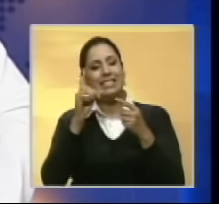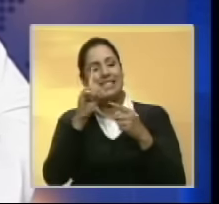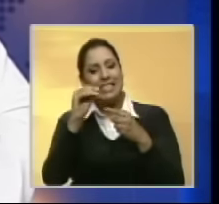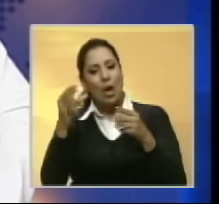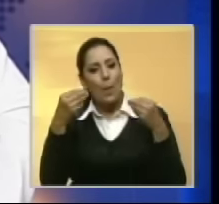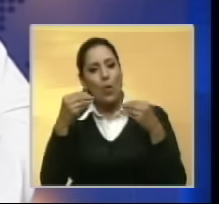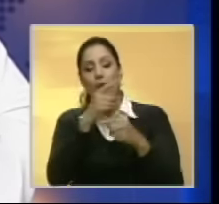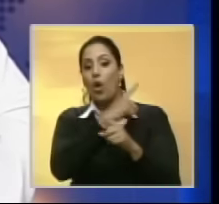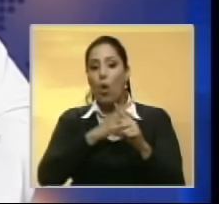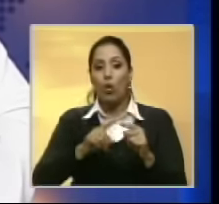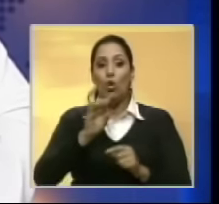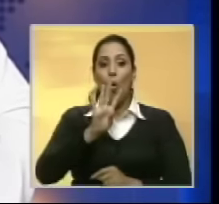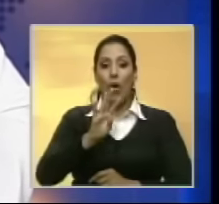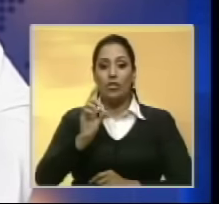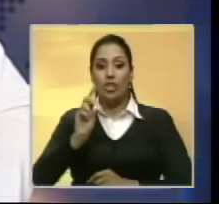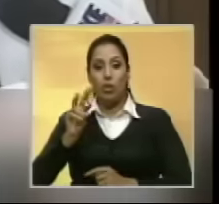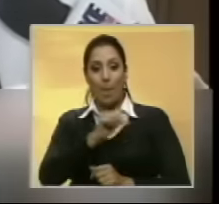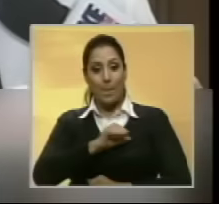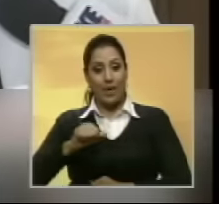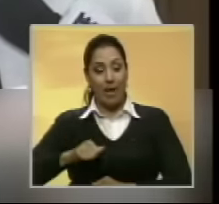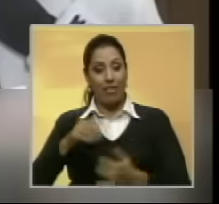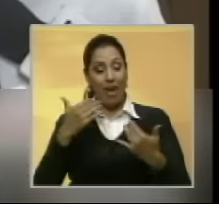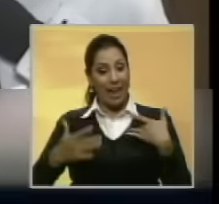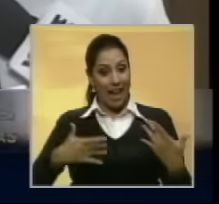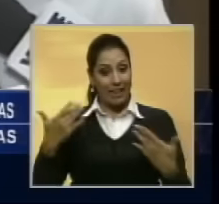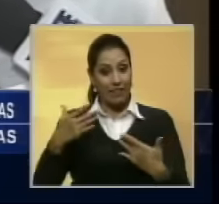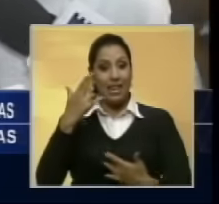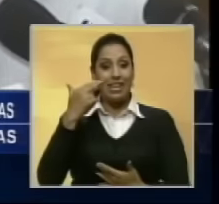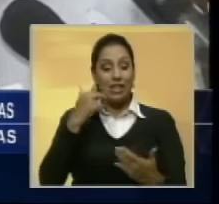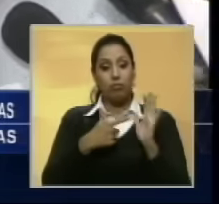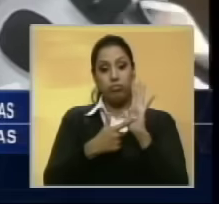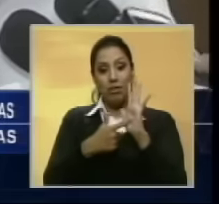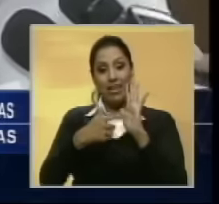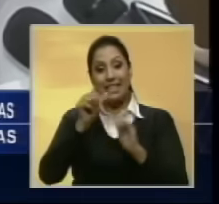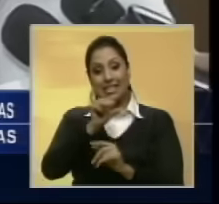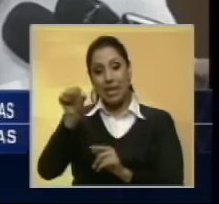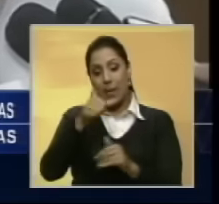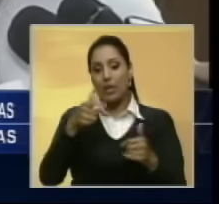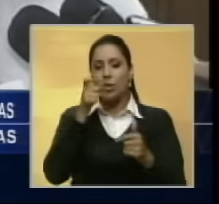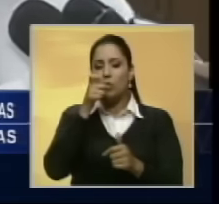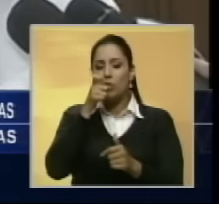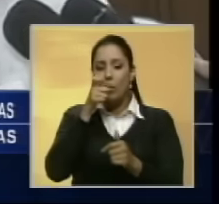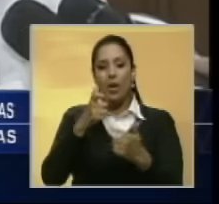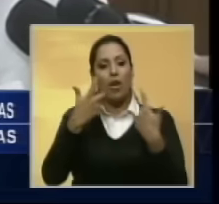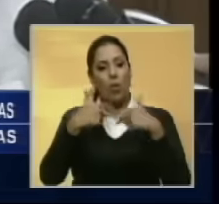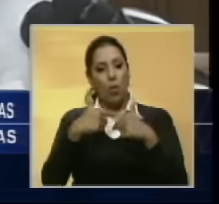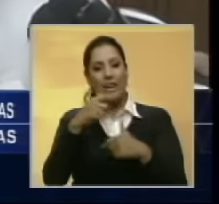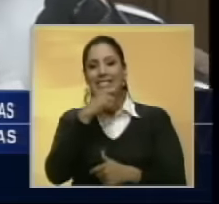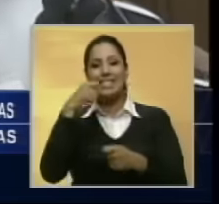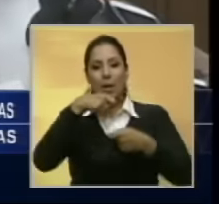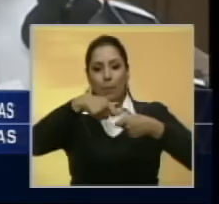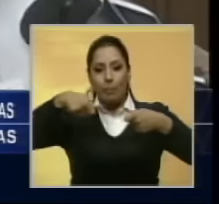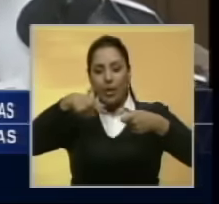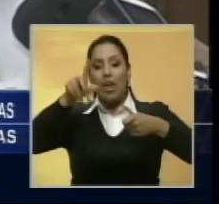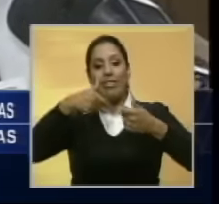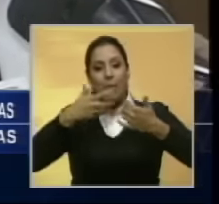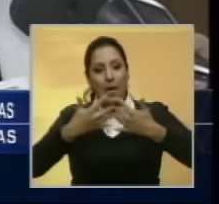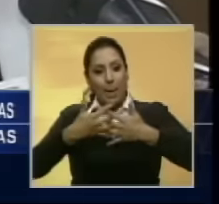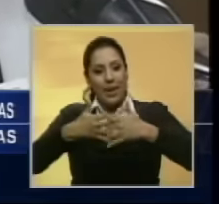y 402 privadas. Durante la actividad, Isturiz resaltó que esta semana se supervisará la planta Colgate y la industria